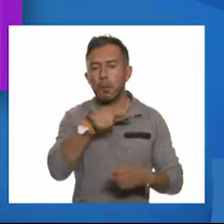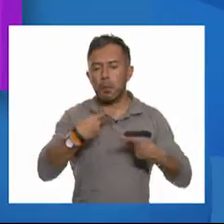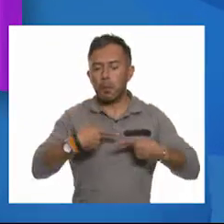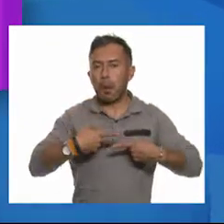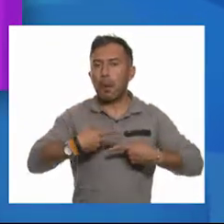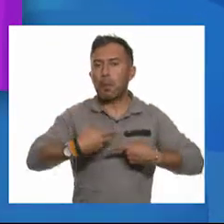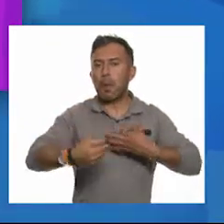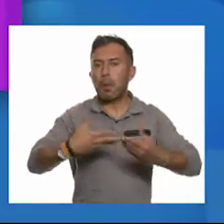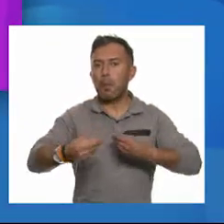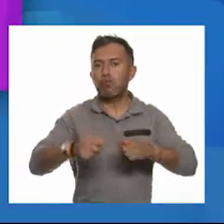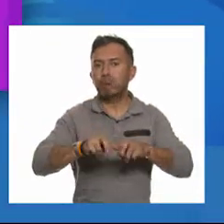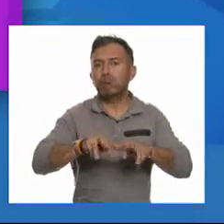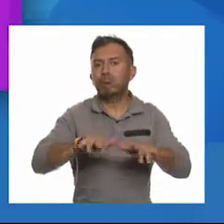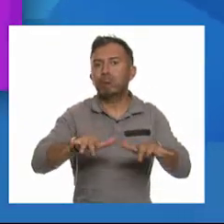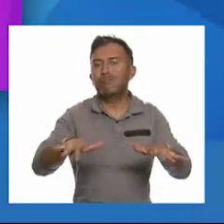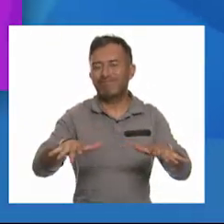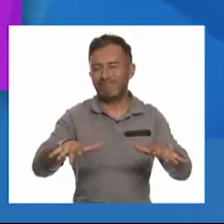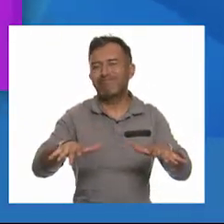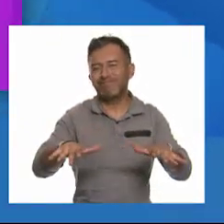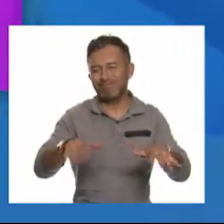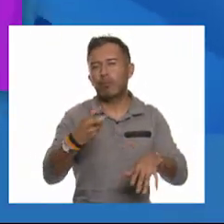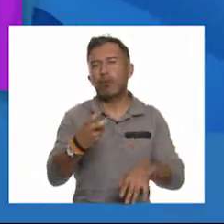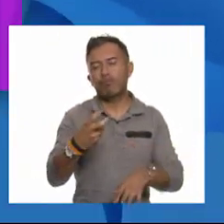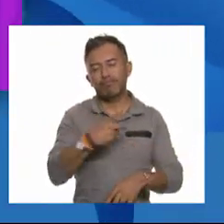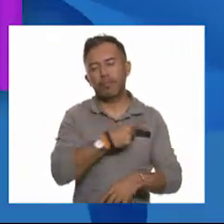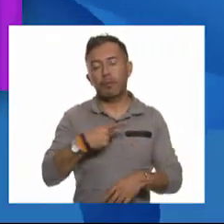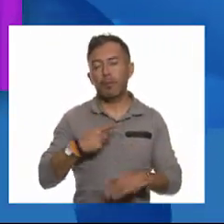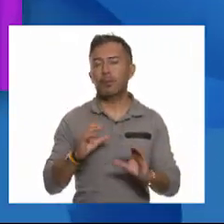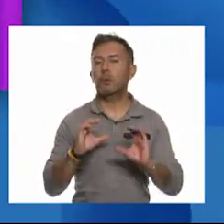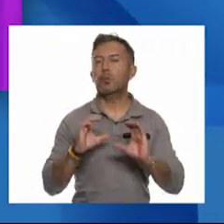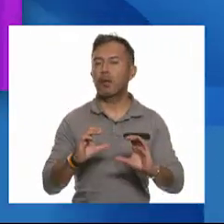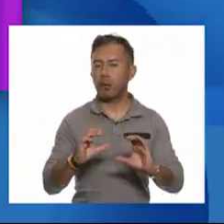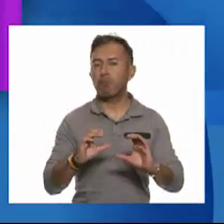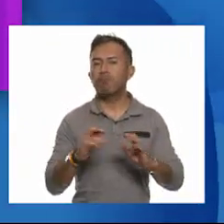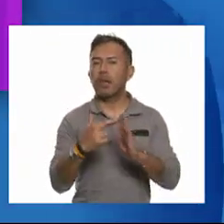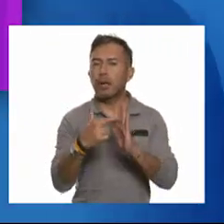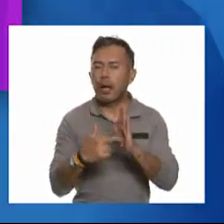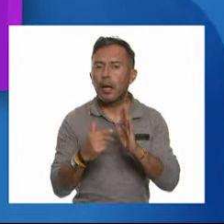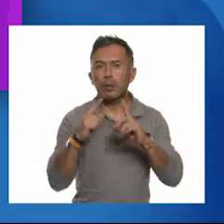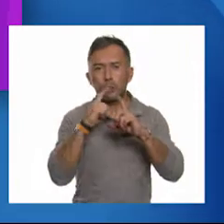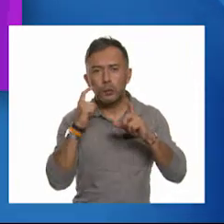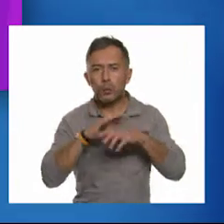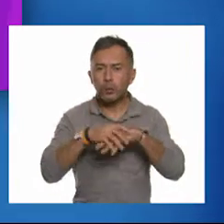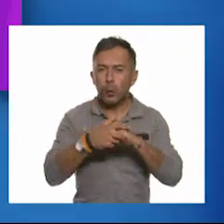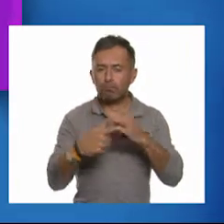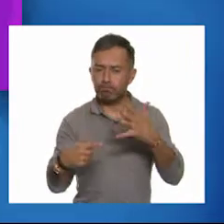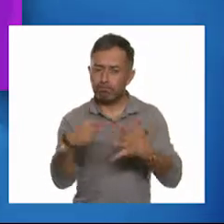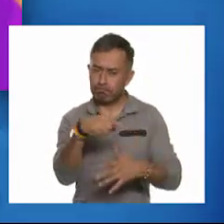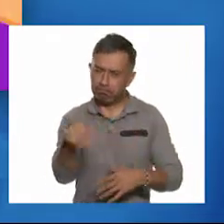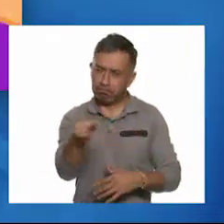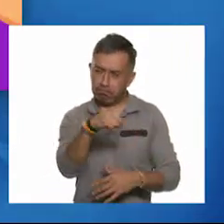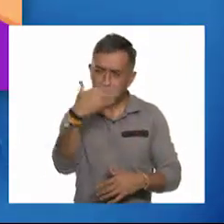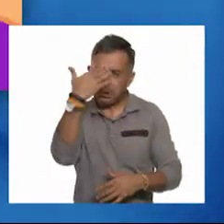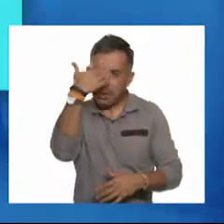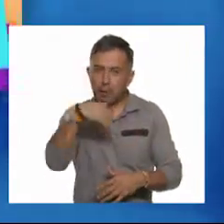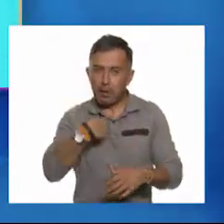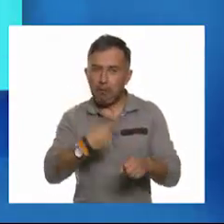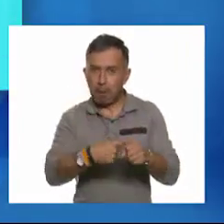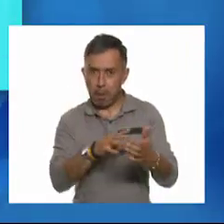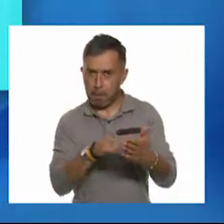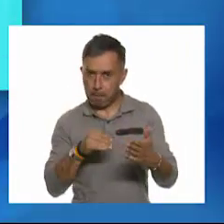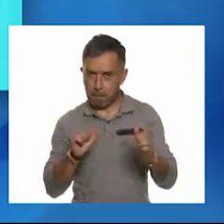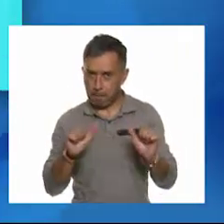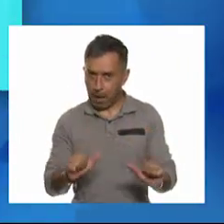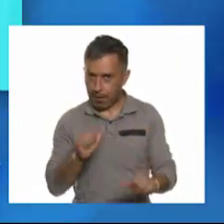personas. Por eso hay que continuar cuidándonos siguiendo las buenas prácticas que ya todos conocemos para evitar contagiarnos.